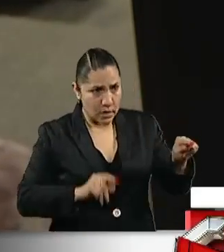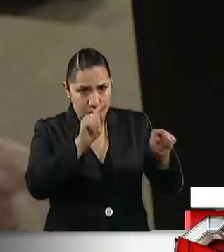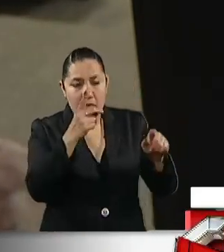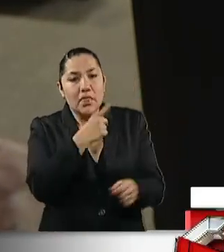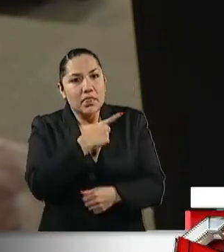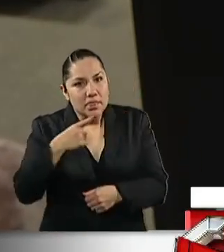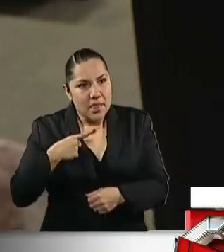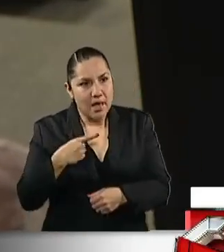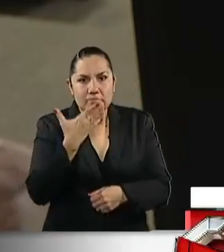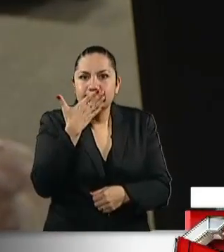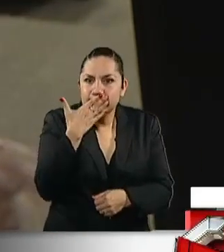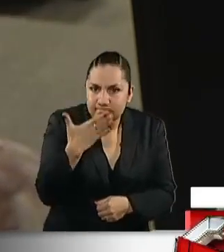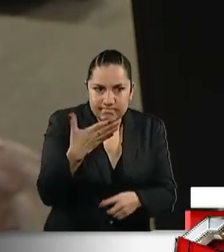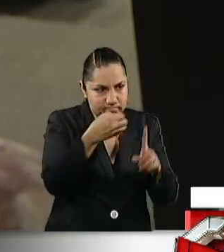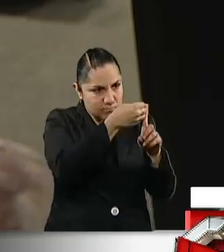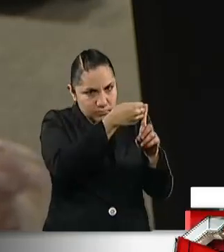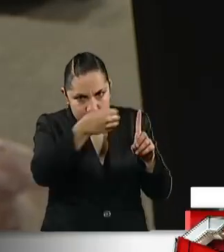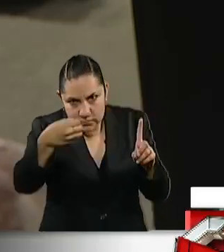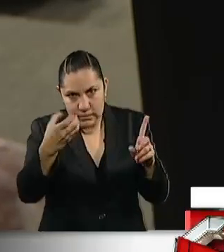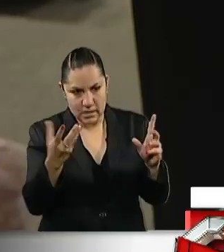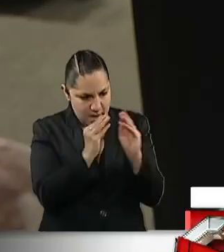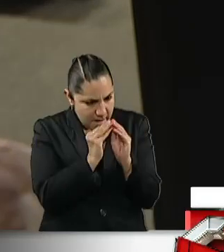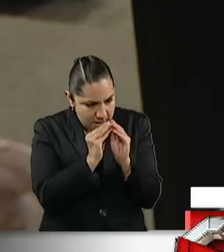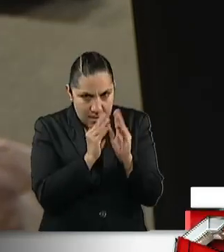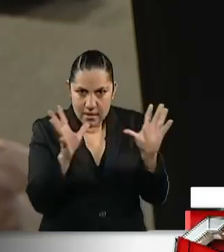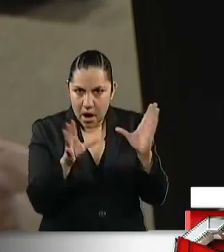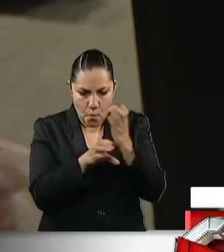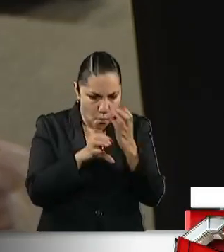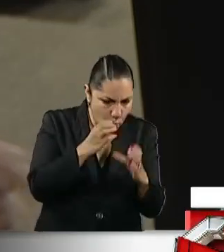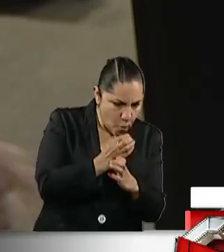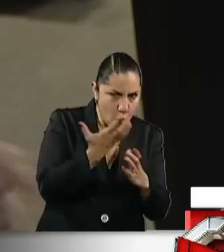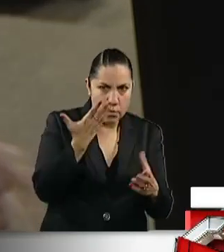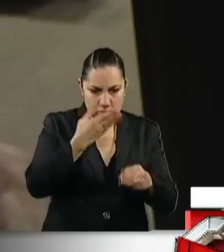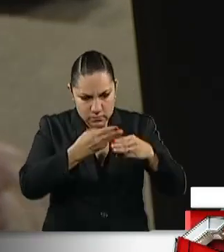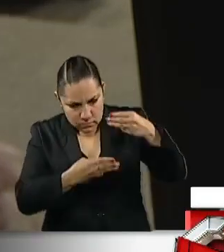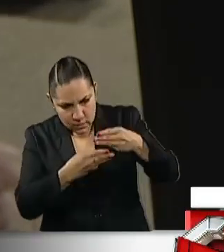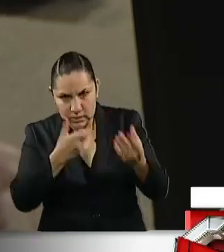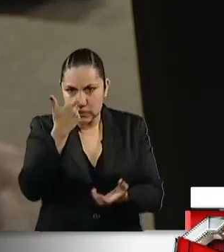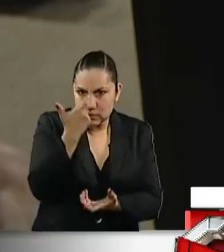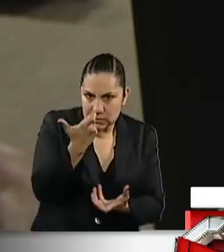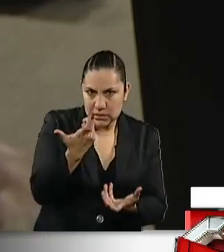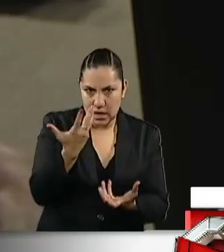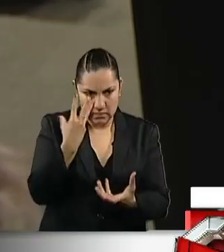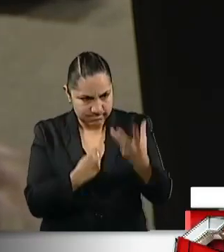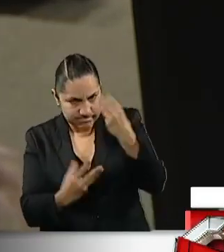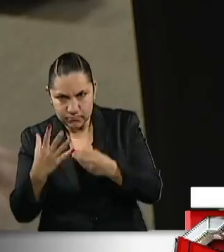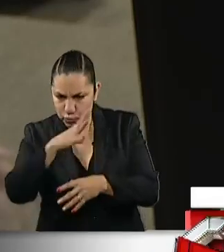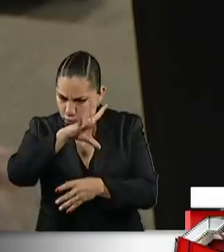los recursos, la fortaleza para que puedan ejercer a plenitud sus